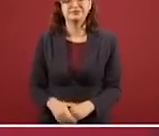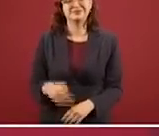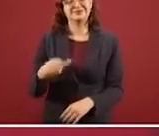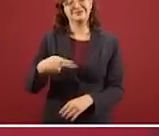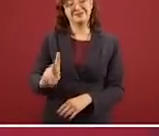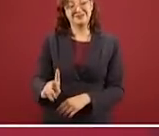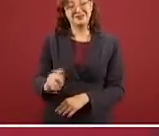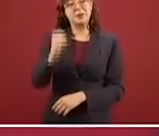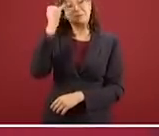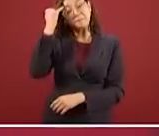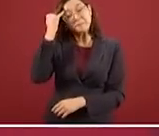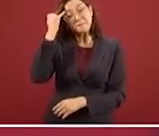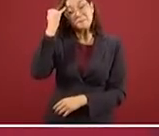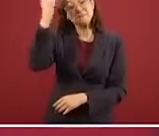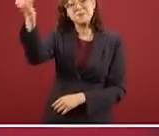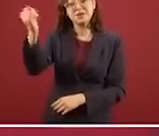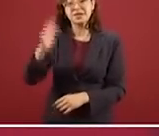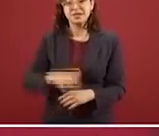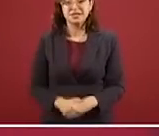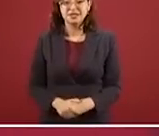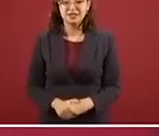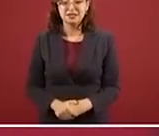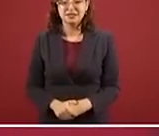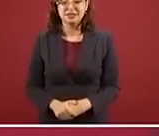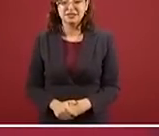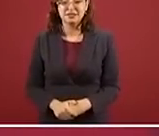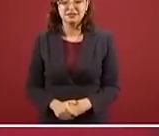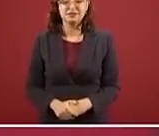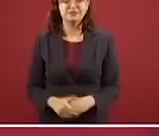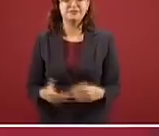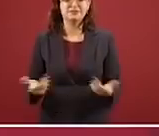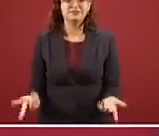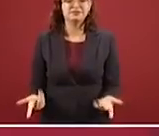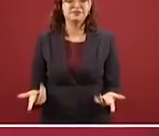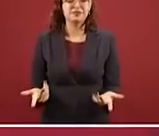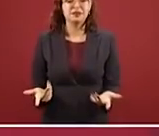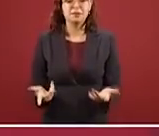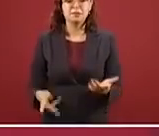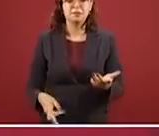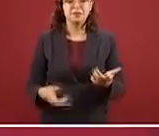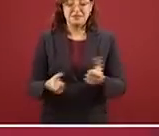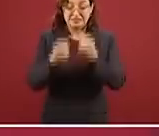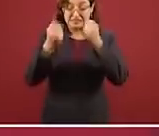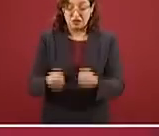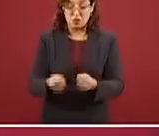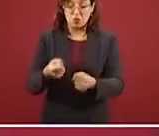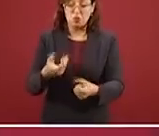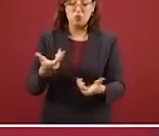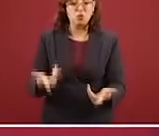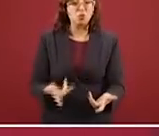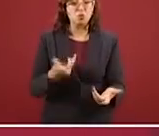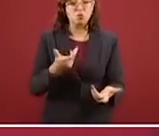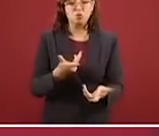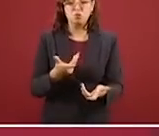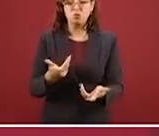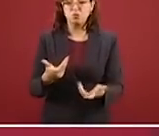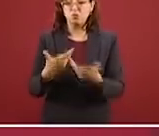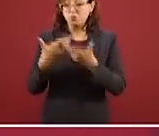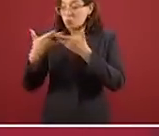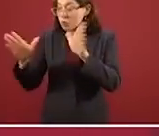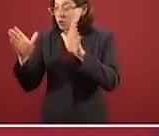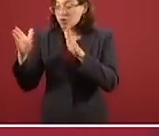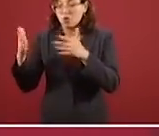imagínense cuánto tenemos que pagar por seguros, porque no hay una aseguradora